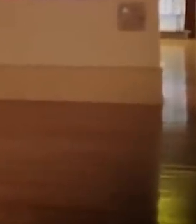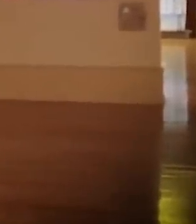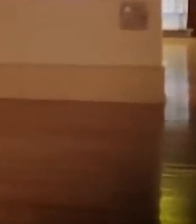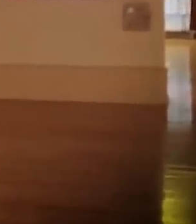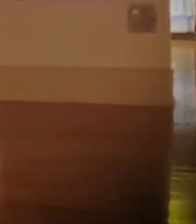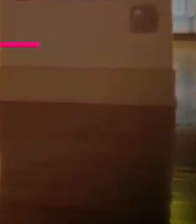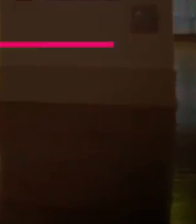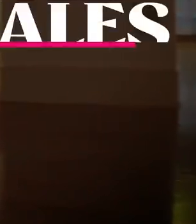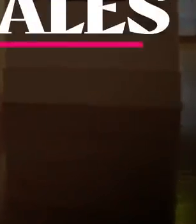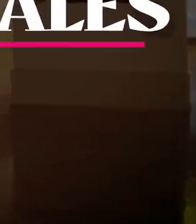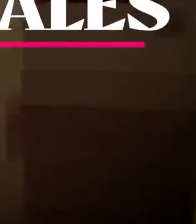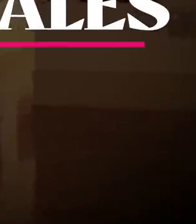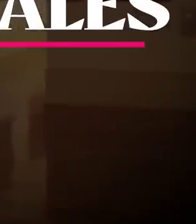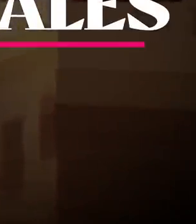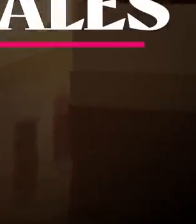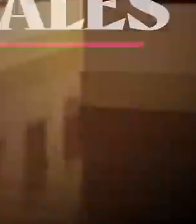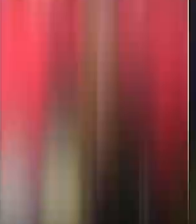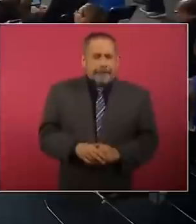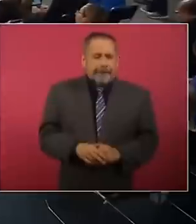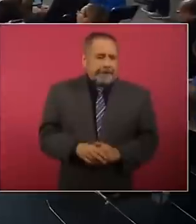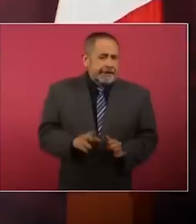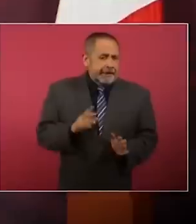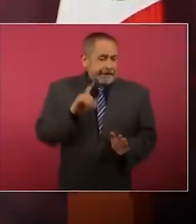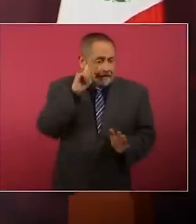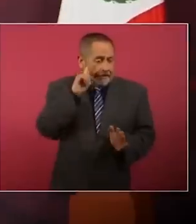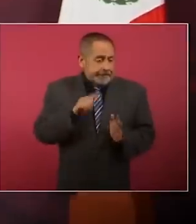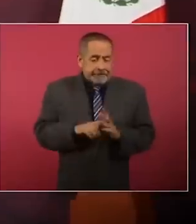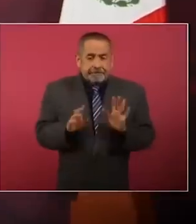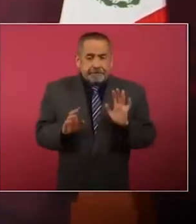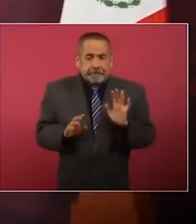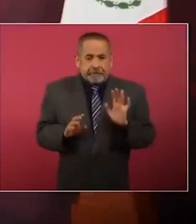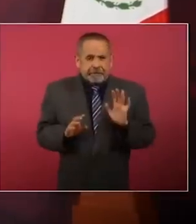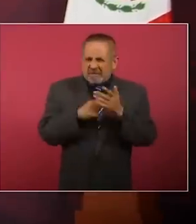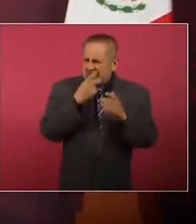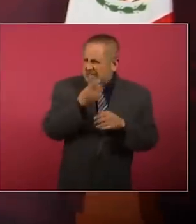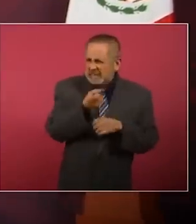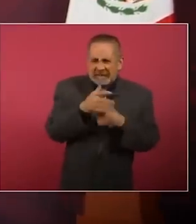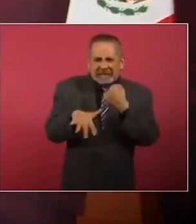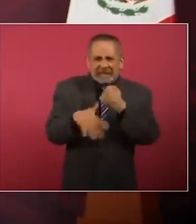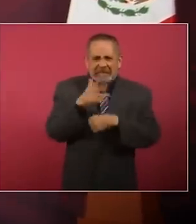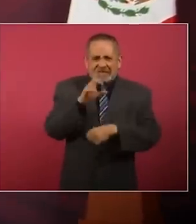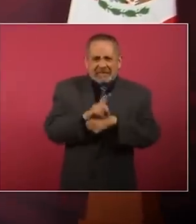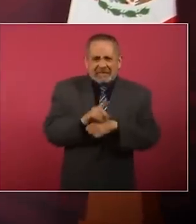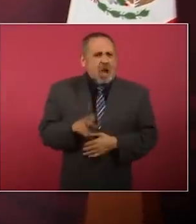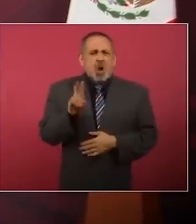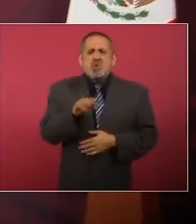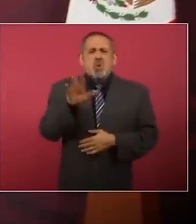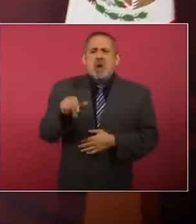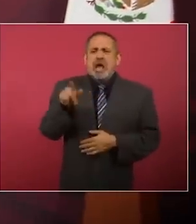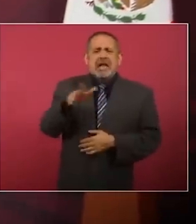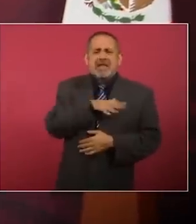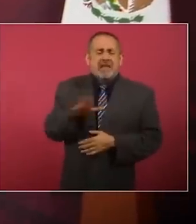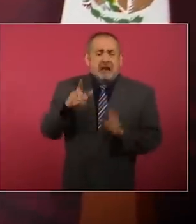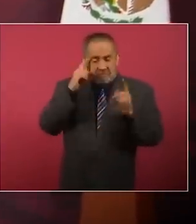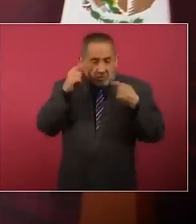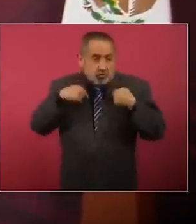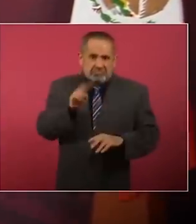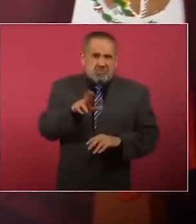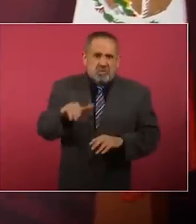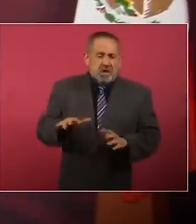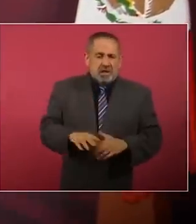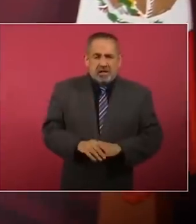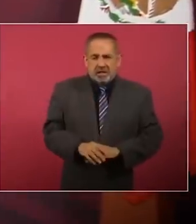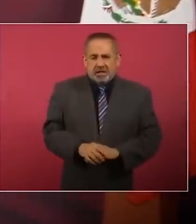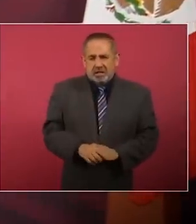de Palacio Nacional todos son iguales te dicen que estuvo 15 días no nunca ha estado el general o sea no O sea que yo